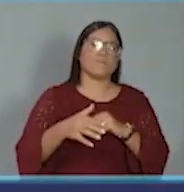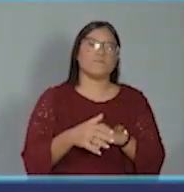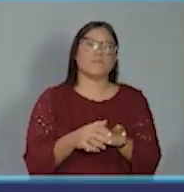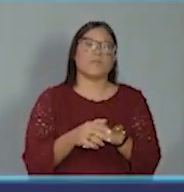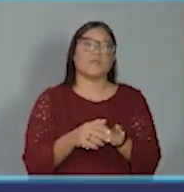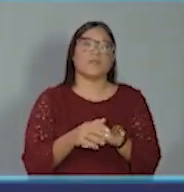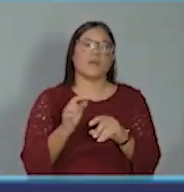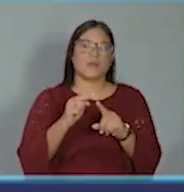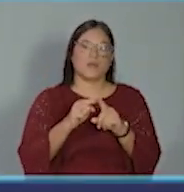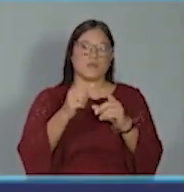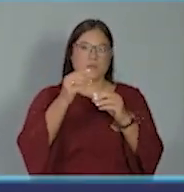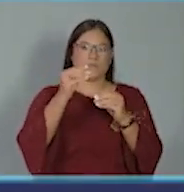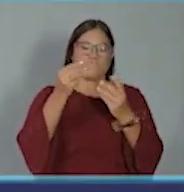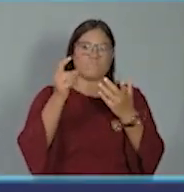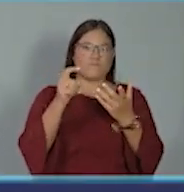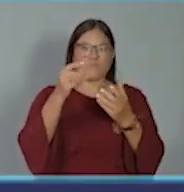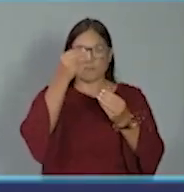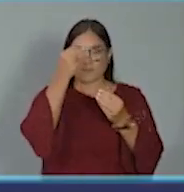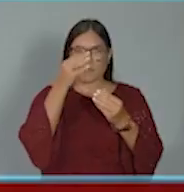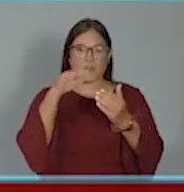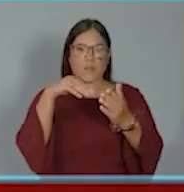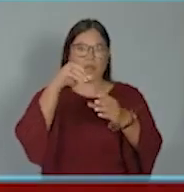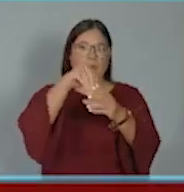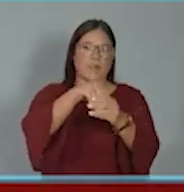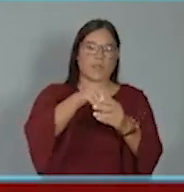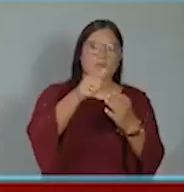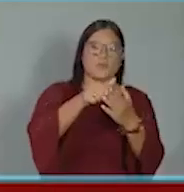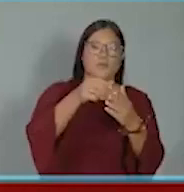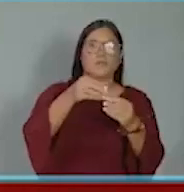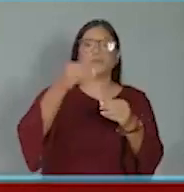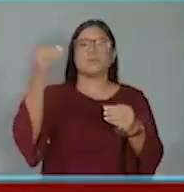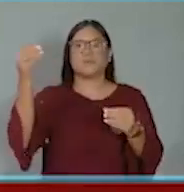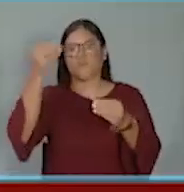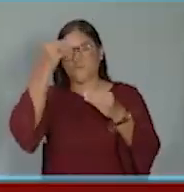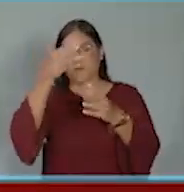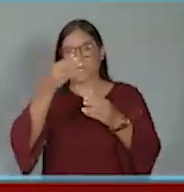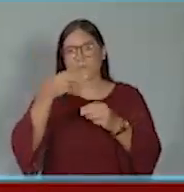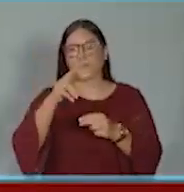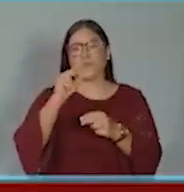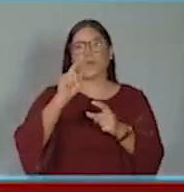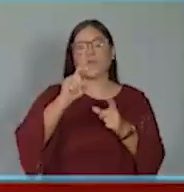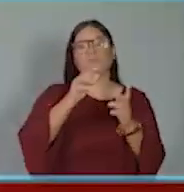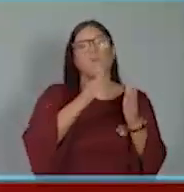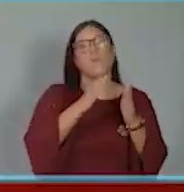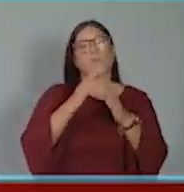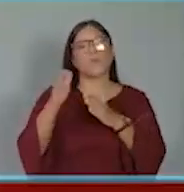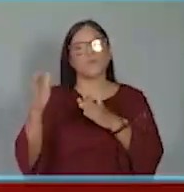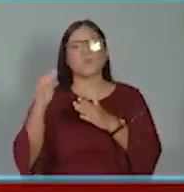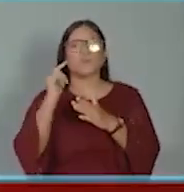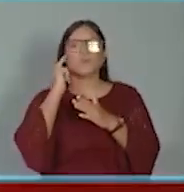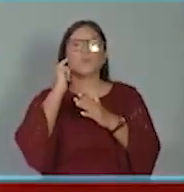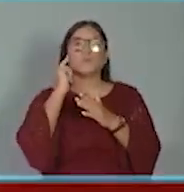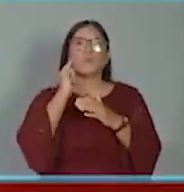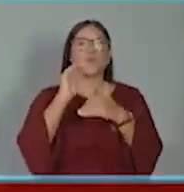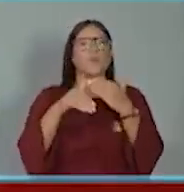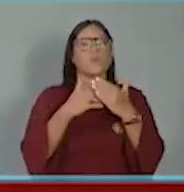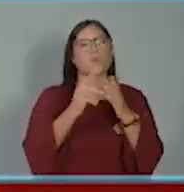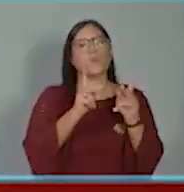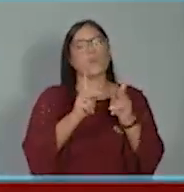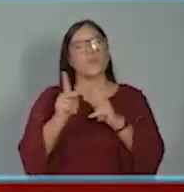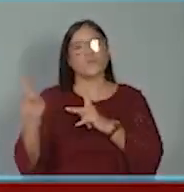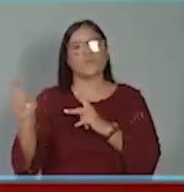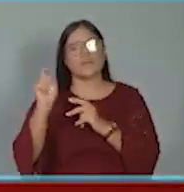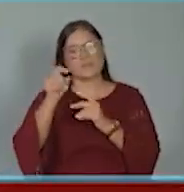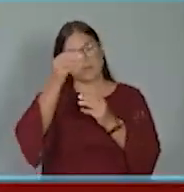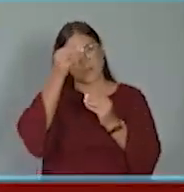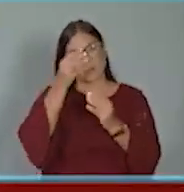ese sombrero del mago verdad que entras datos y salen estadística no O sea hay todo un proceso y ese proceso que garantice